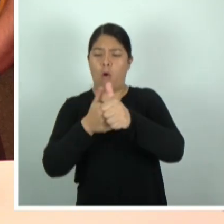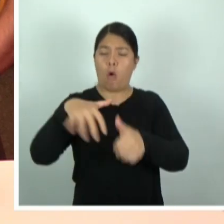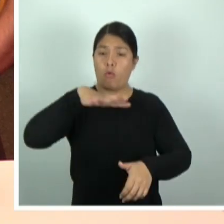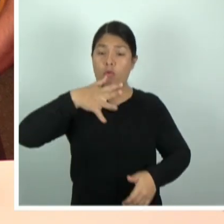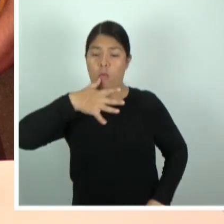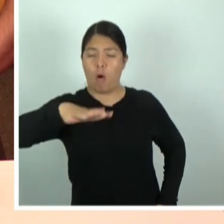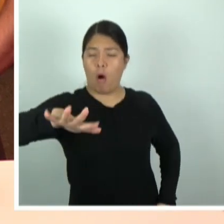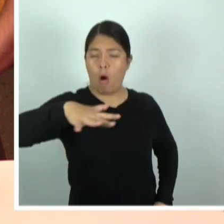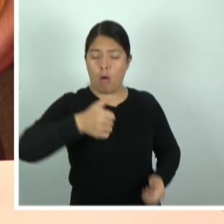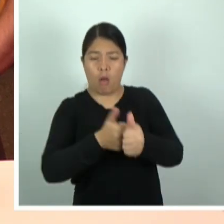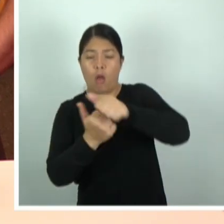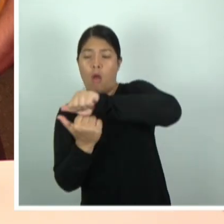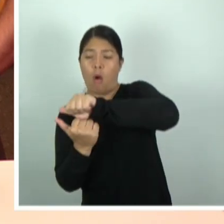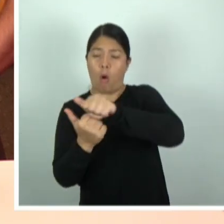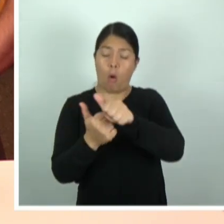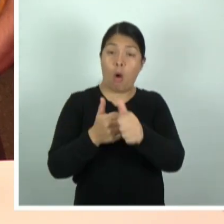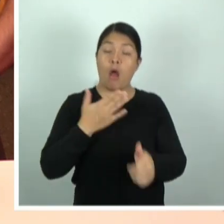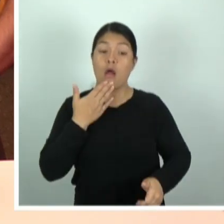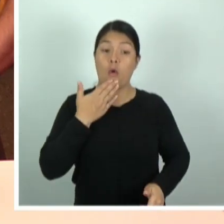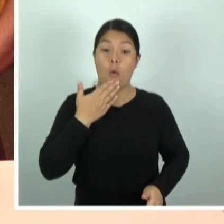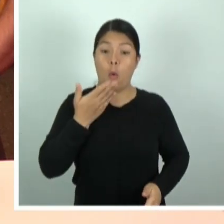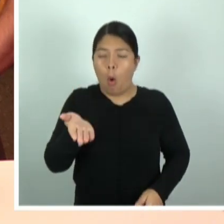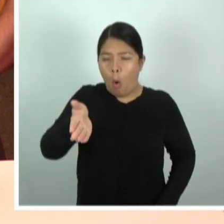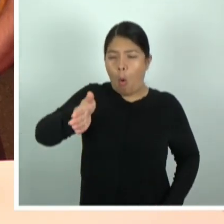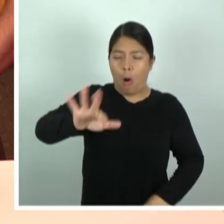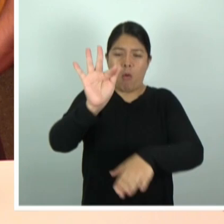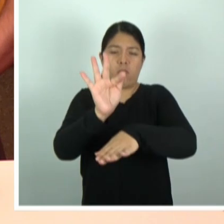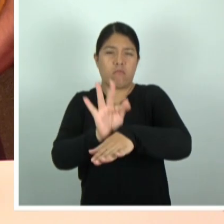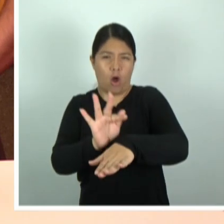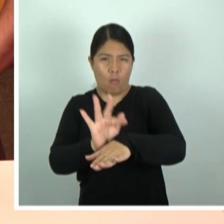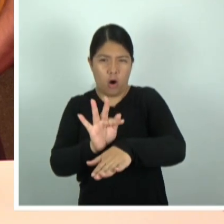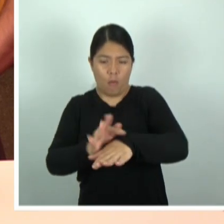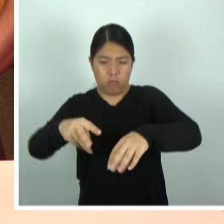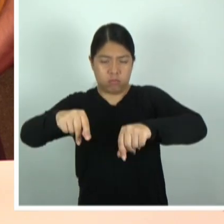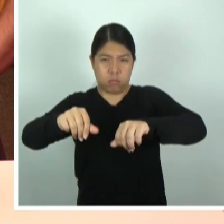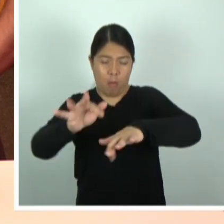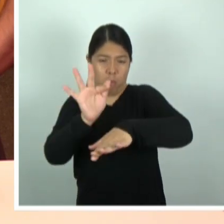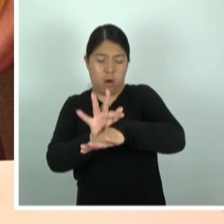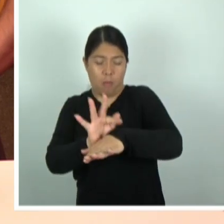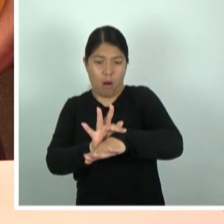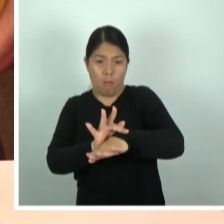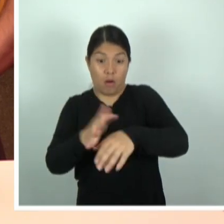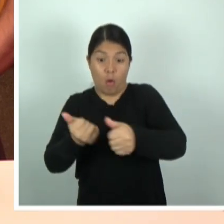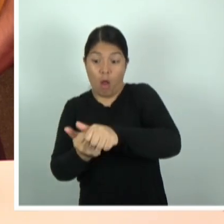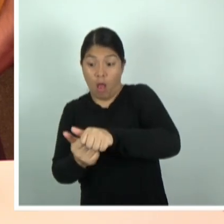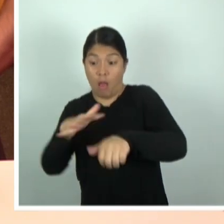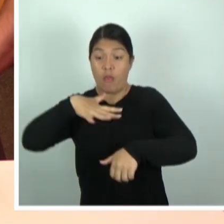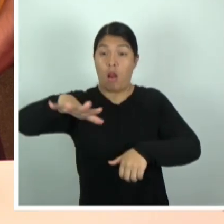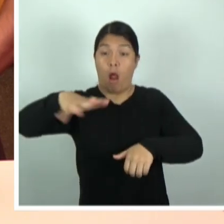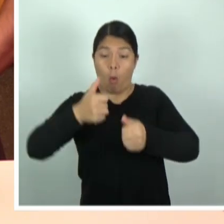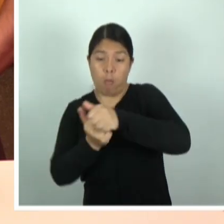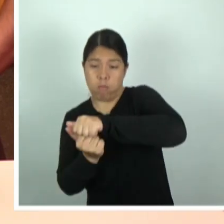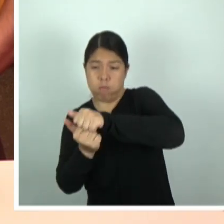enterrado. Y en el momento que sale del agua, es como una resurrección. Por